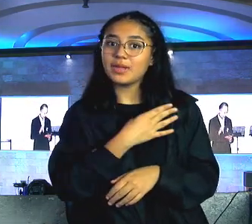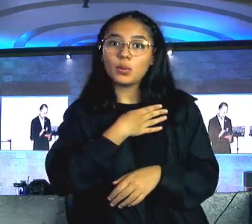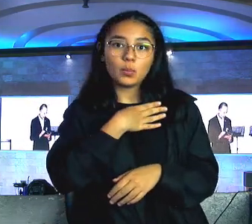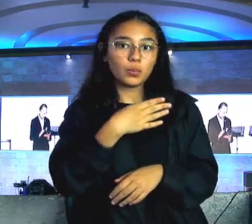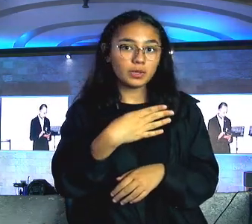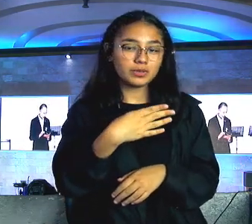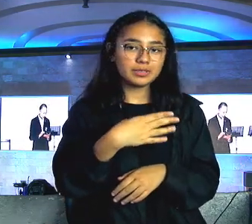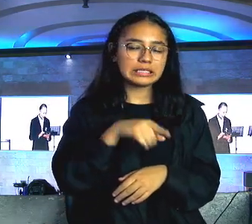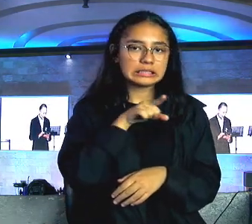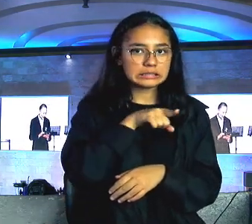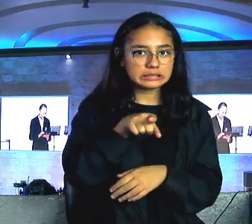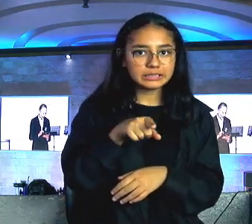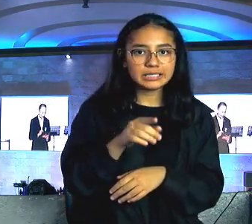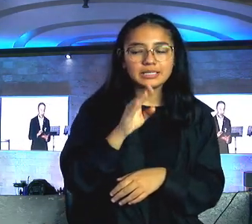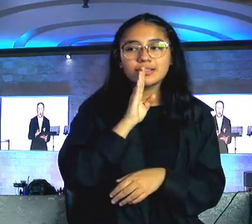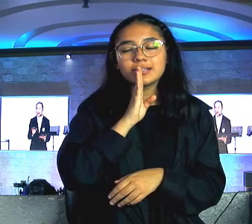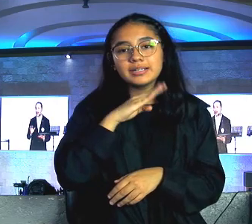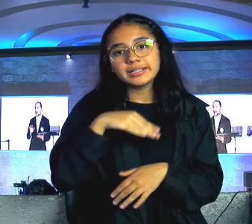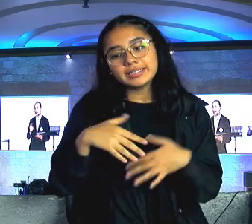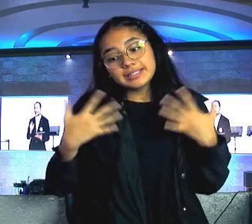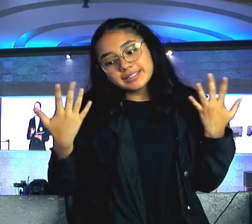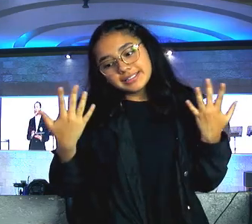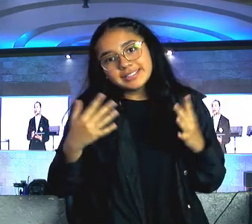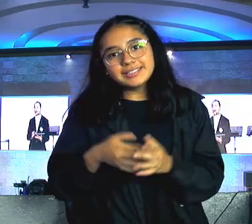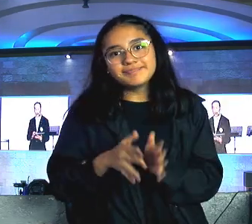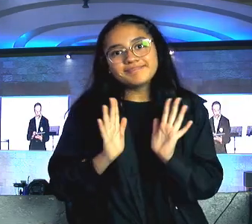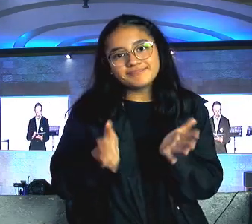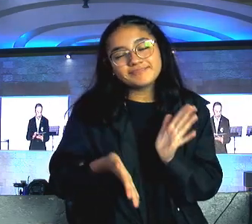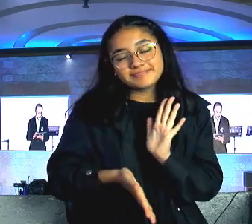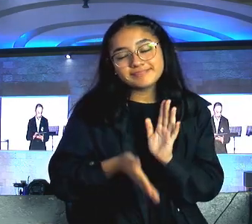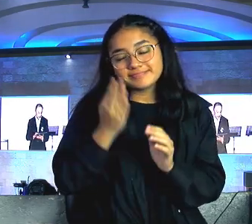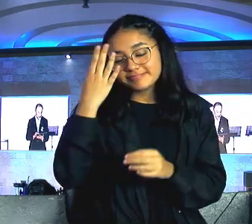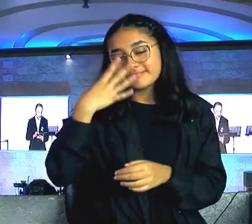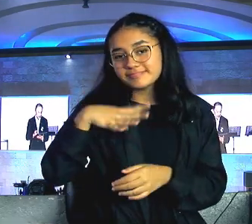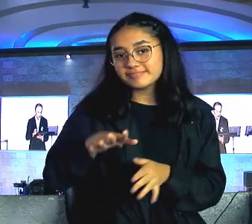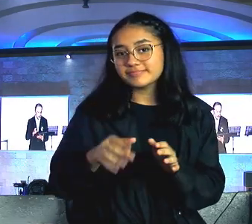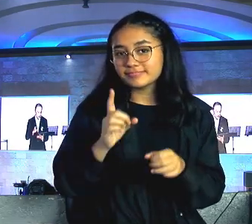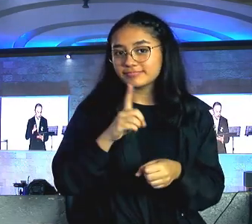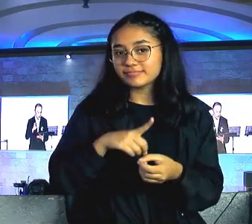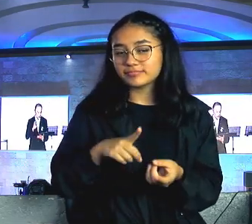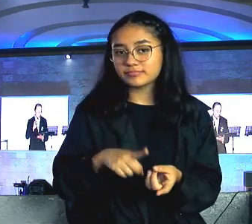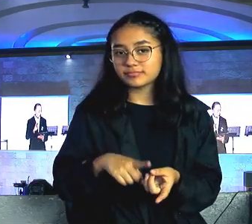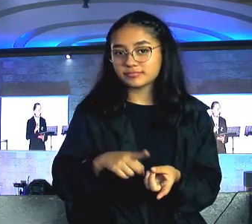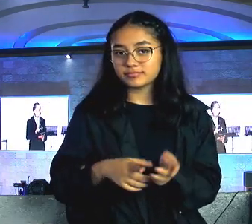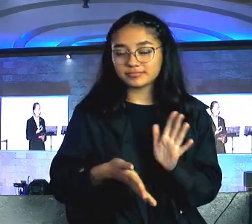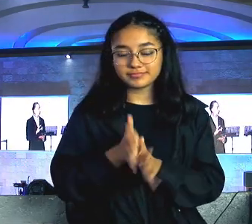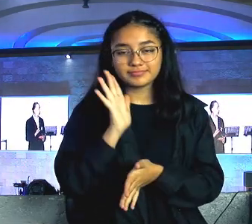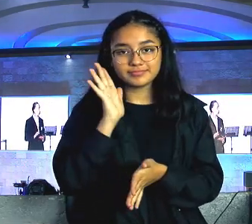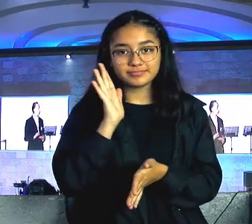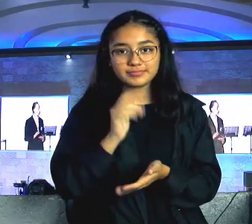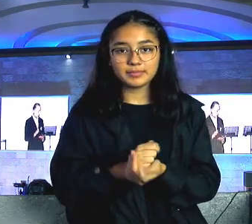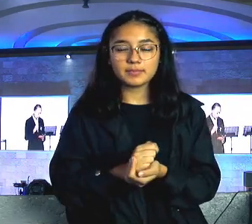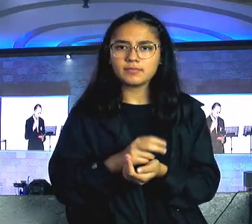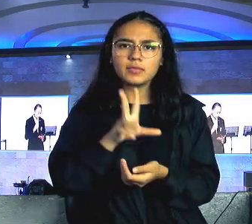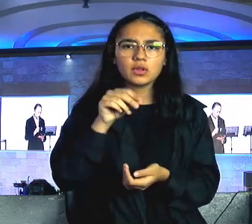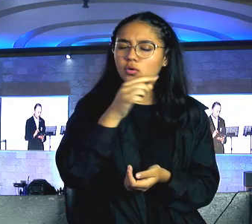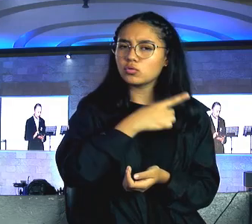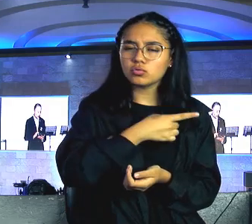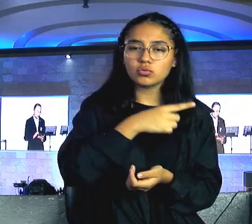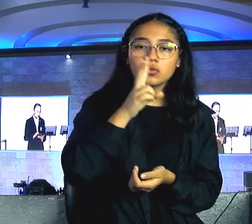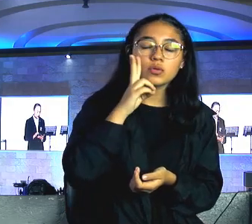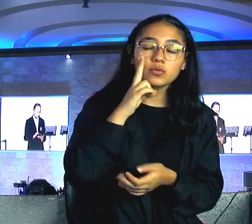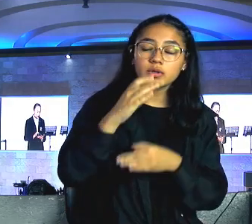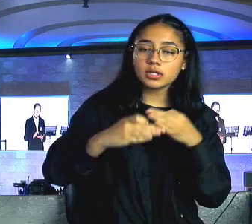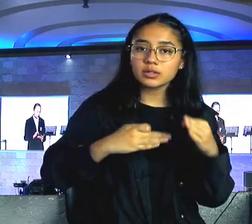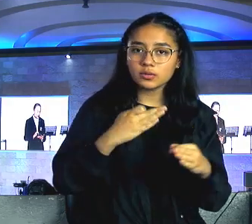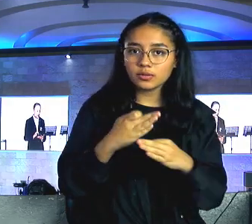eres de los malos, bueno, ya sabes qué te va a pasar. Ahora, no solo lo ve todo, sino que además está presente en